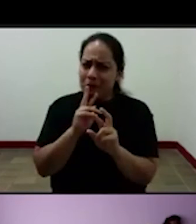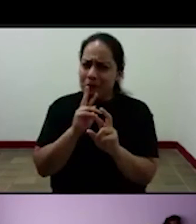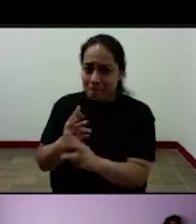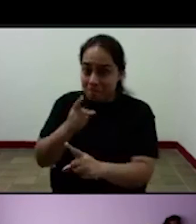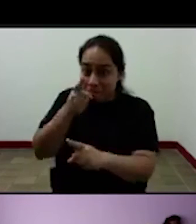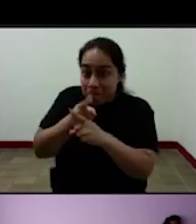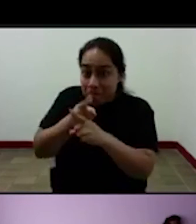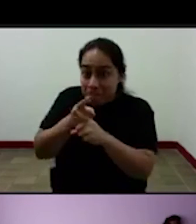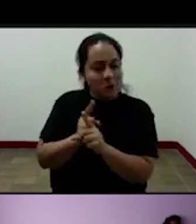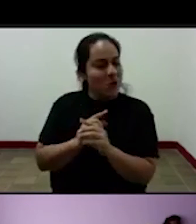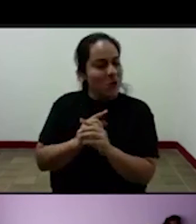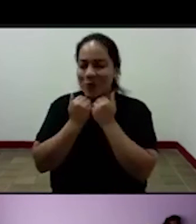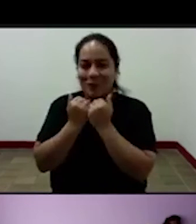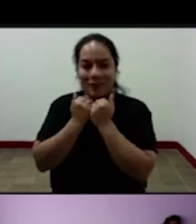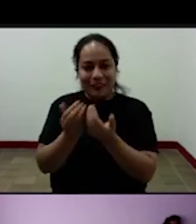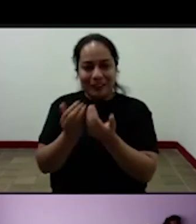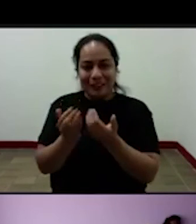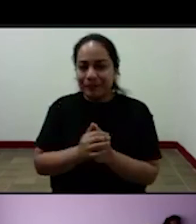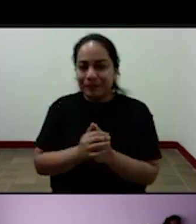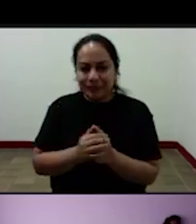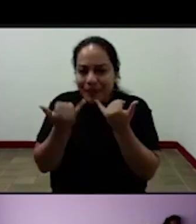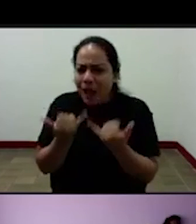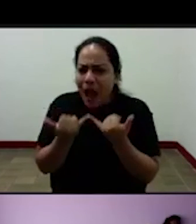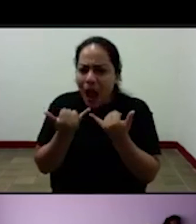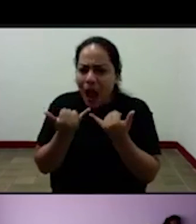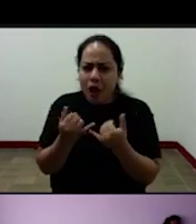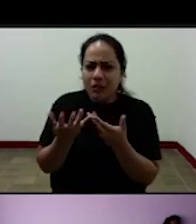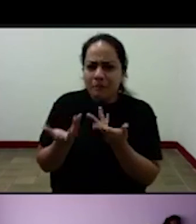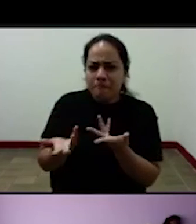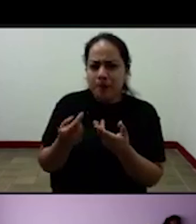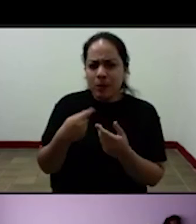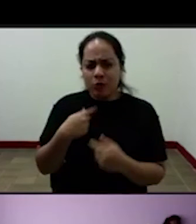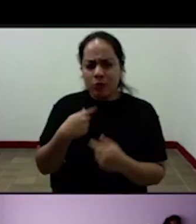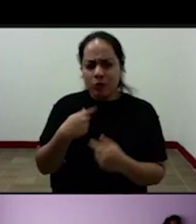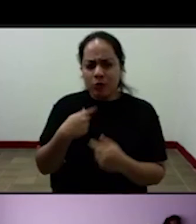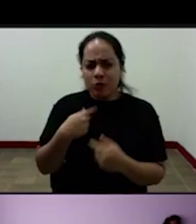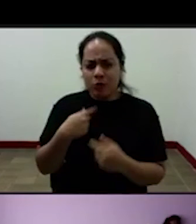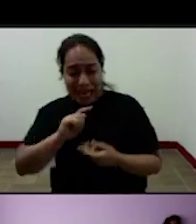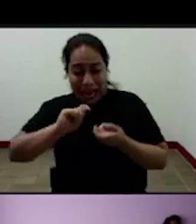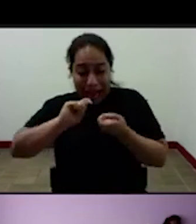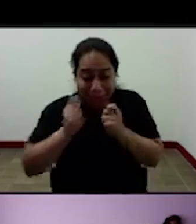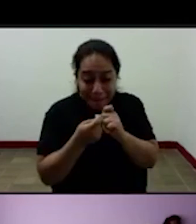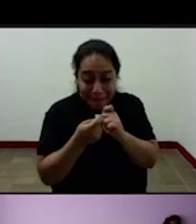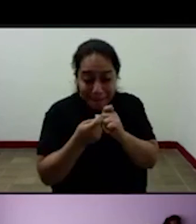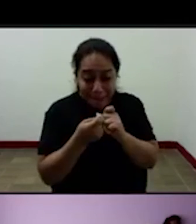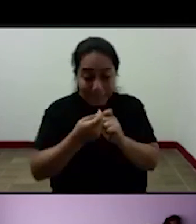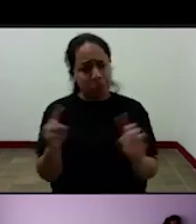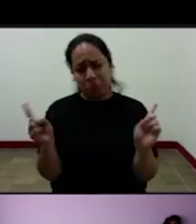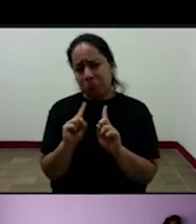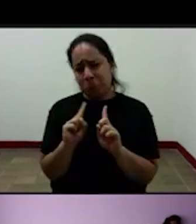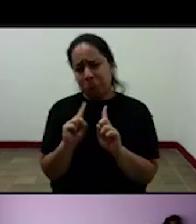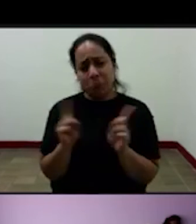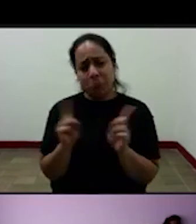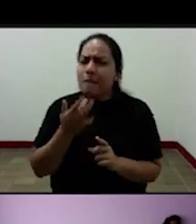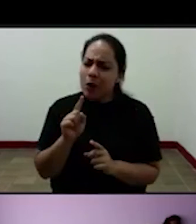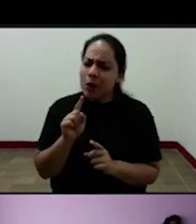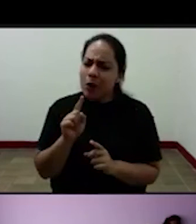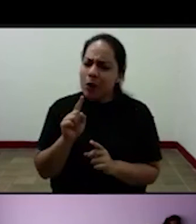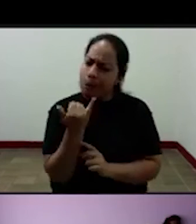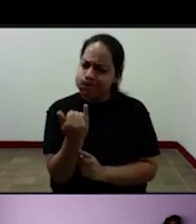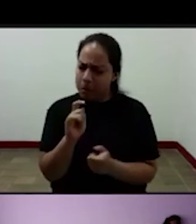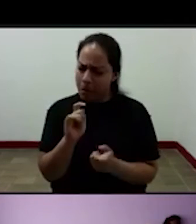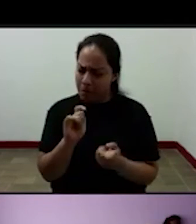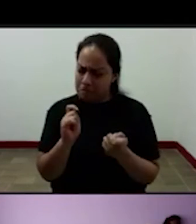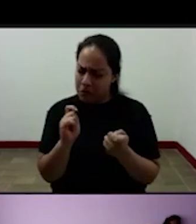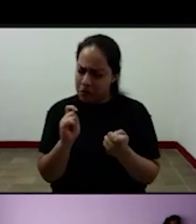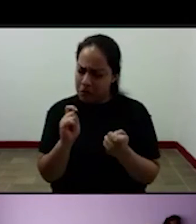concreta. Hasta ahora no he sentido grandes cambios, pero yo creo que sí están instalándose